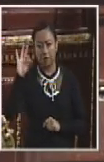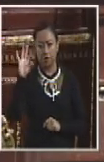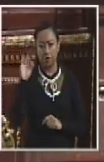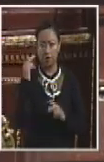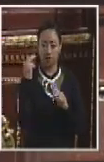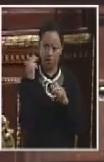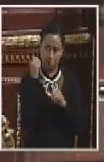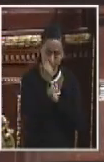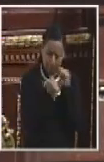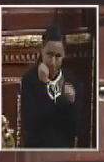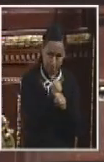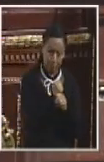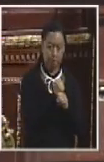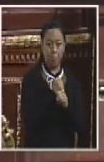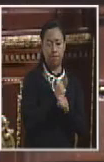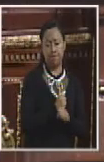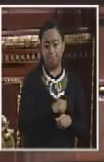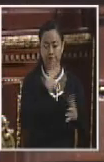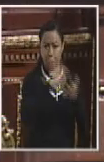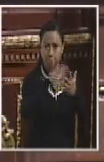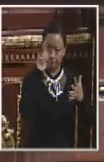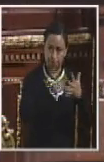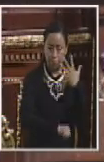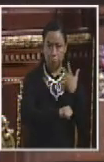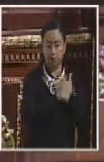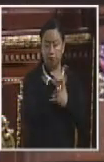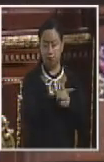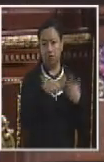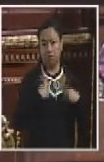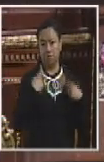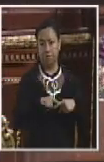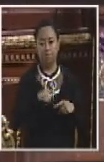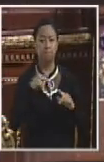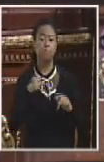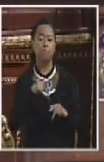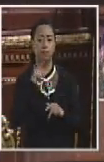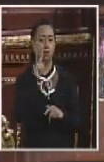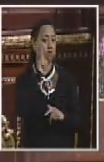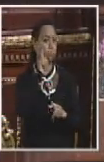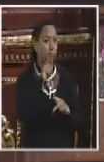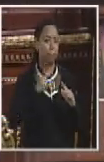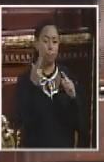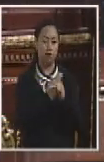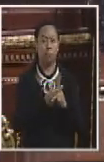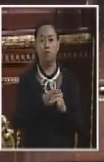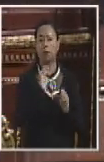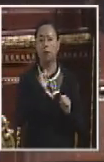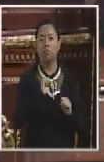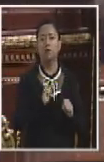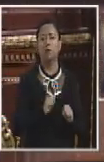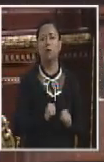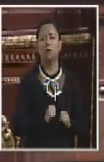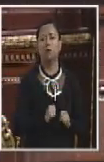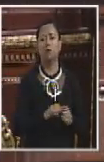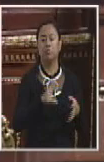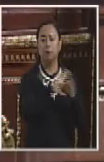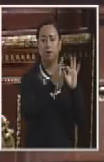el delito de feminicidio. Básicamente, cadena perpetua a